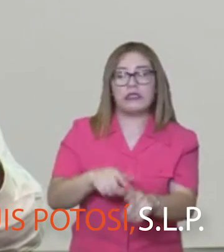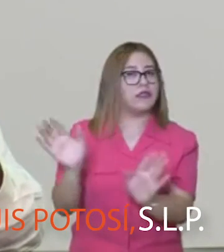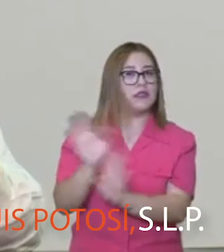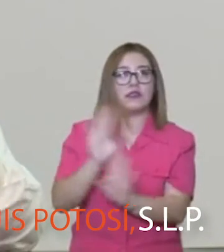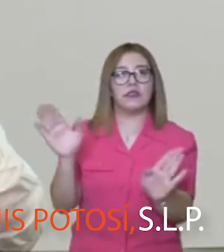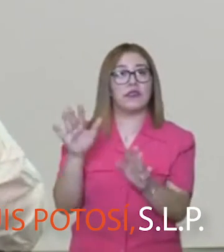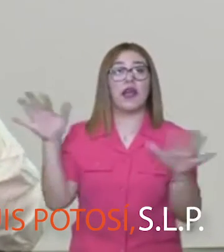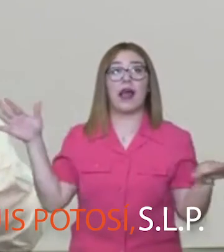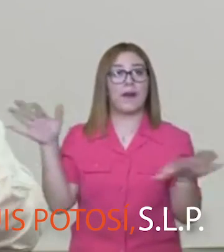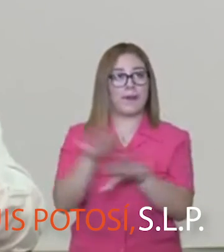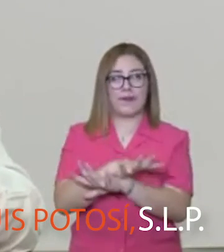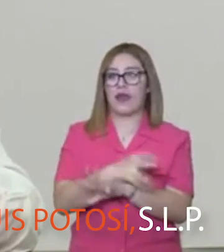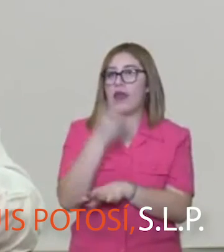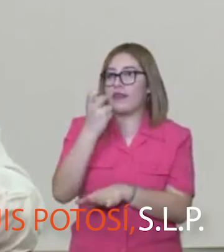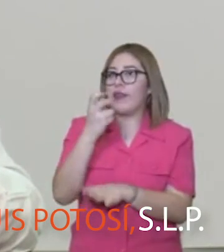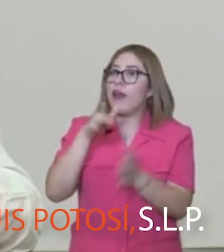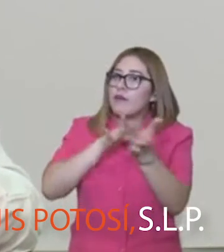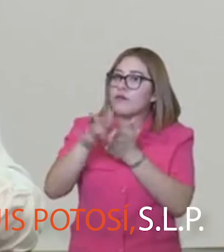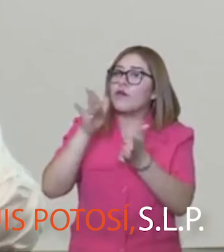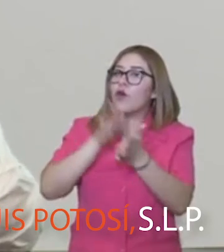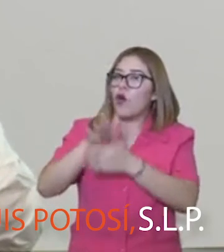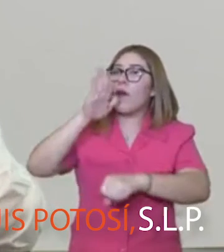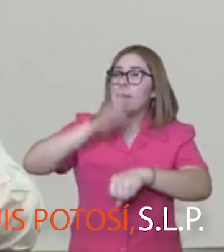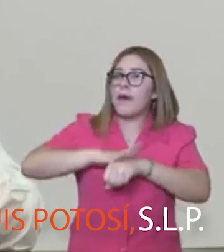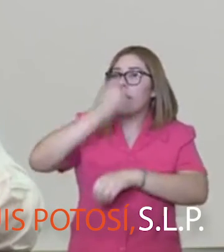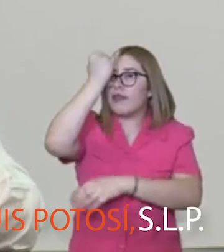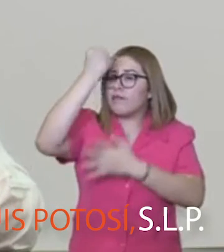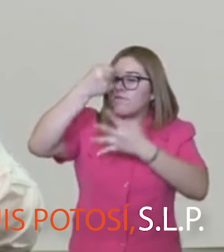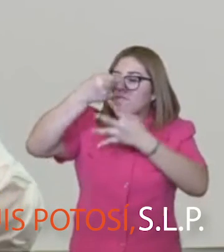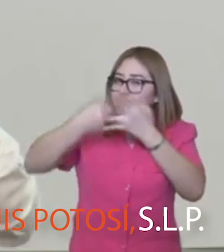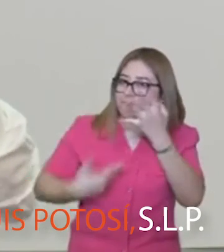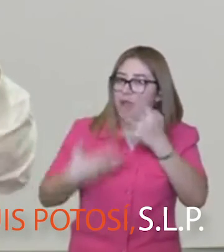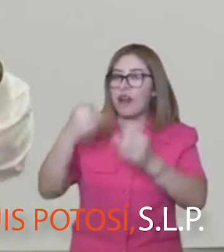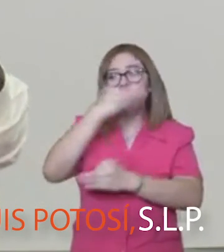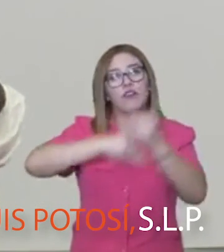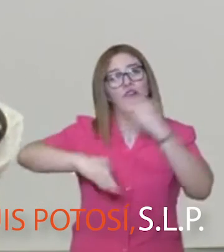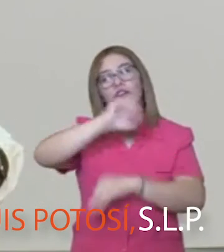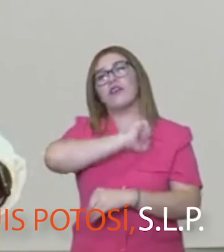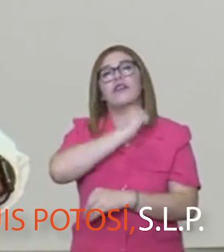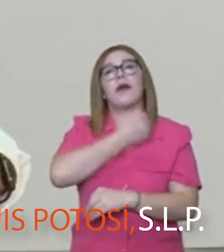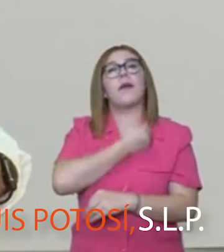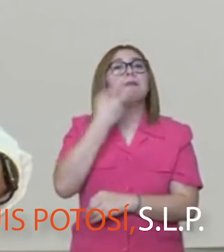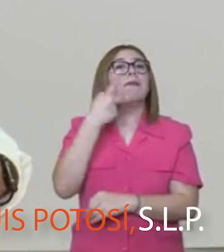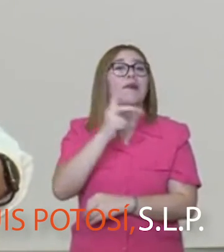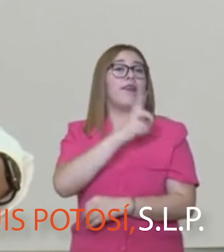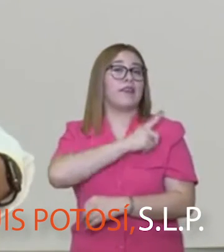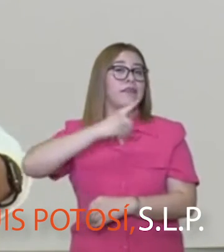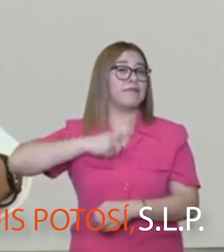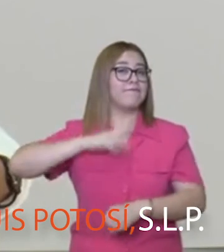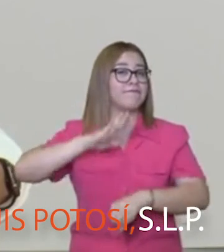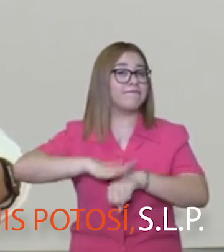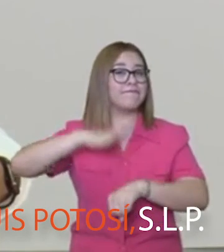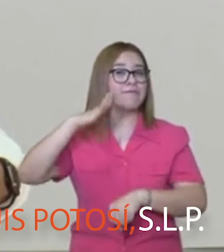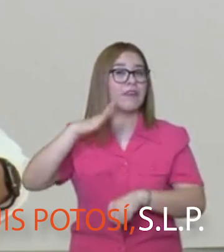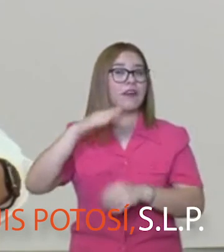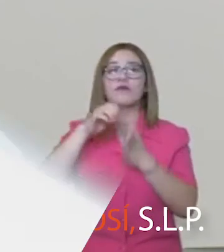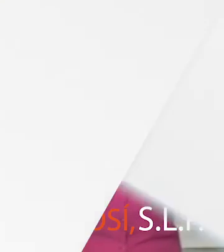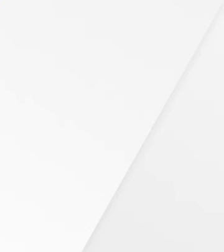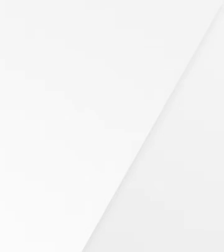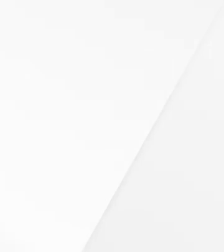de manera gradual a las actividades y después habrá una reunión con los alcaldes para determinar las acciones a seguir.